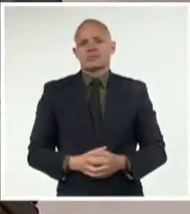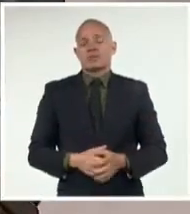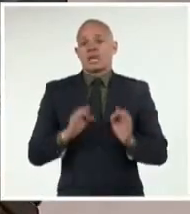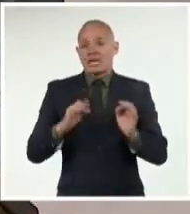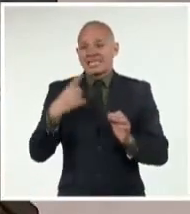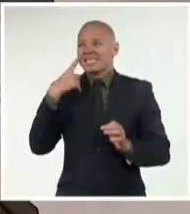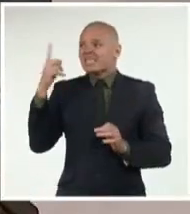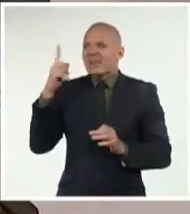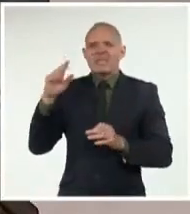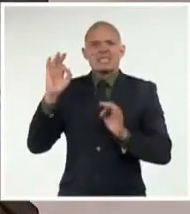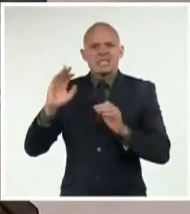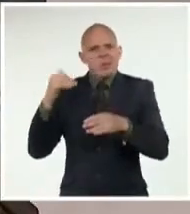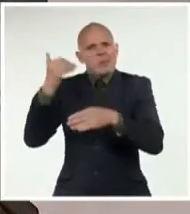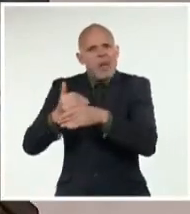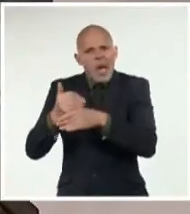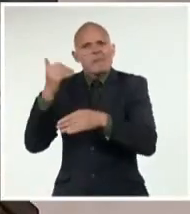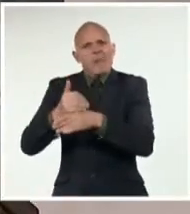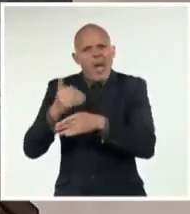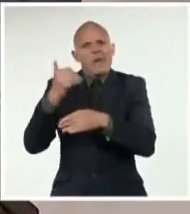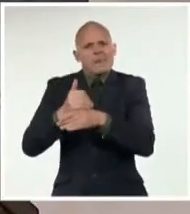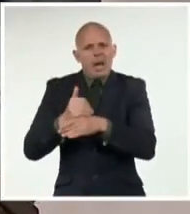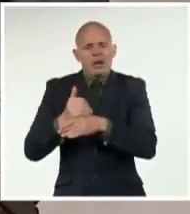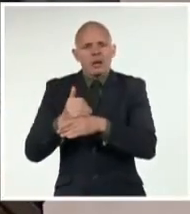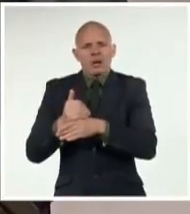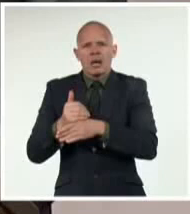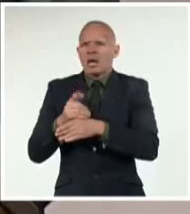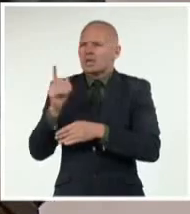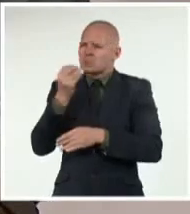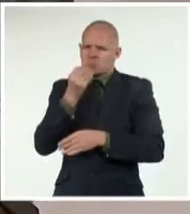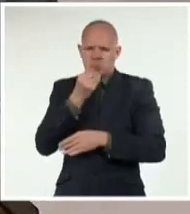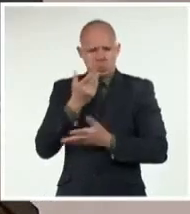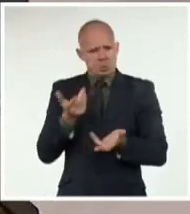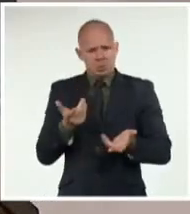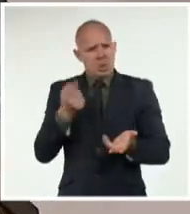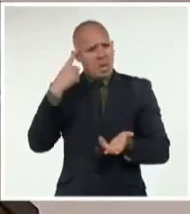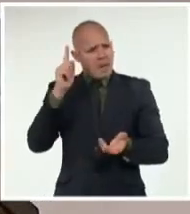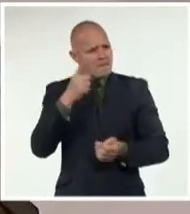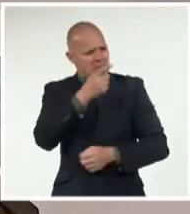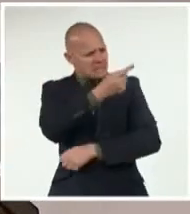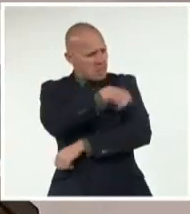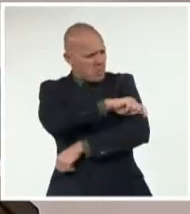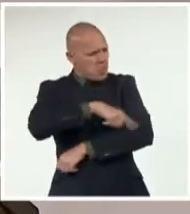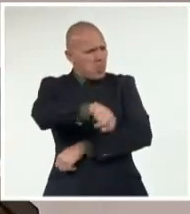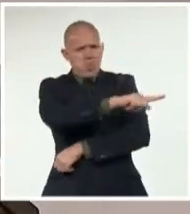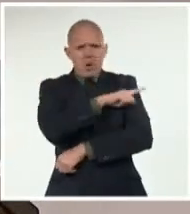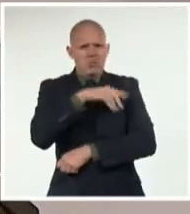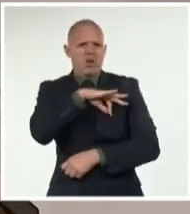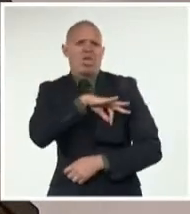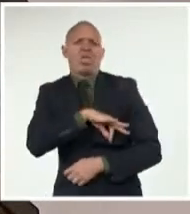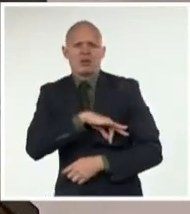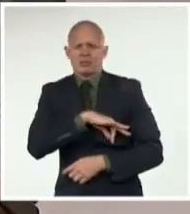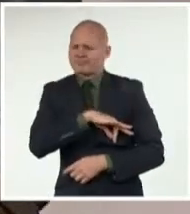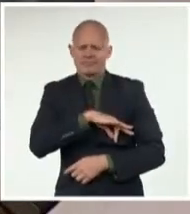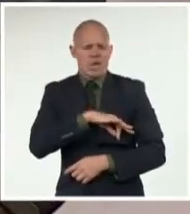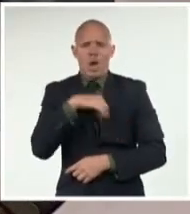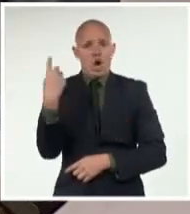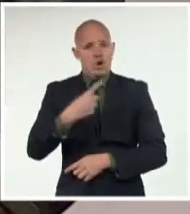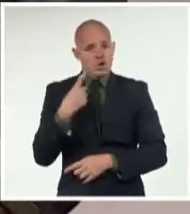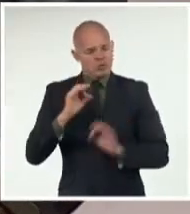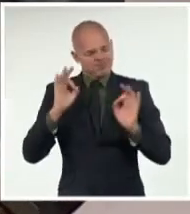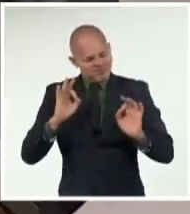obstáculo será suficiente para mellar nuestra determinación de resistir, luchar y